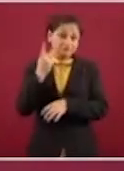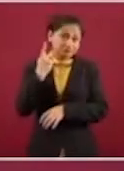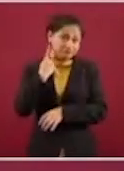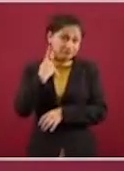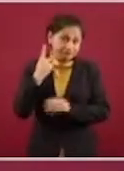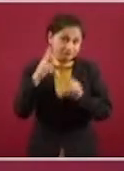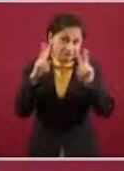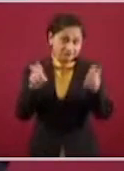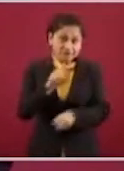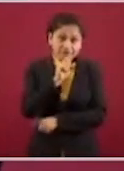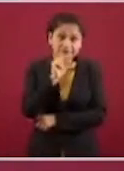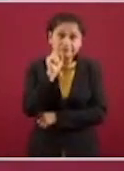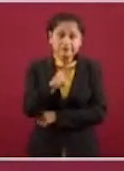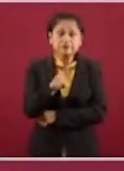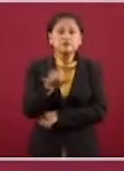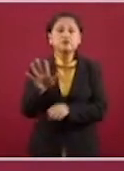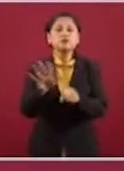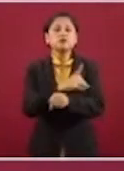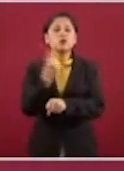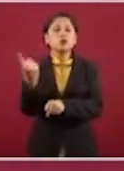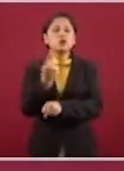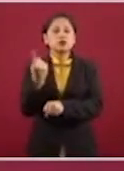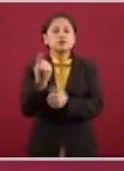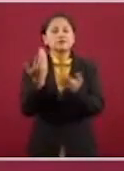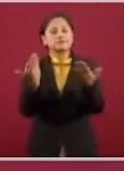se están cumpliendo las medidas